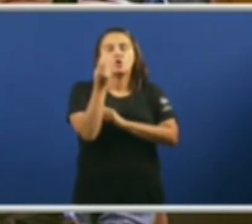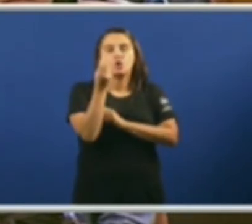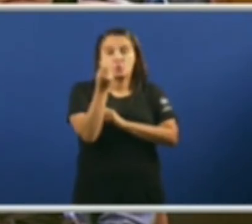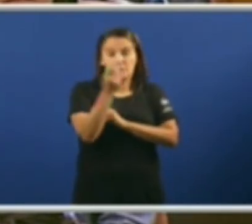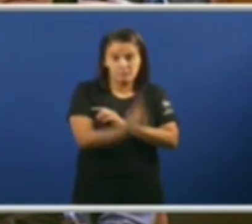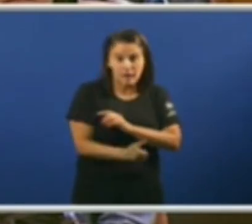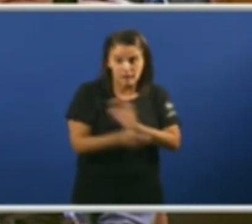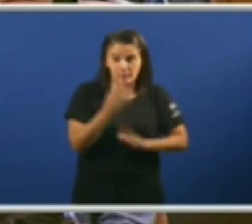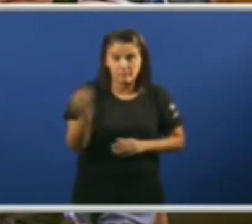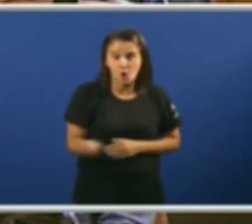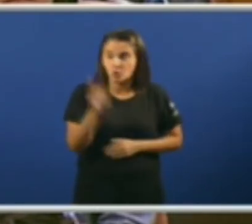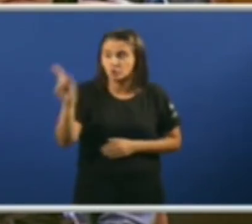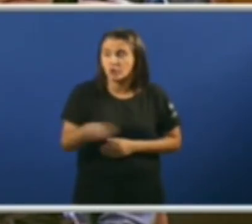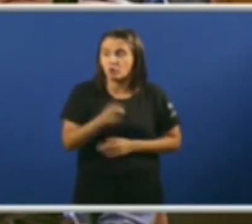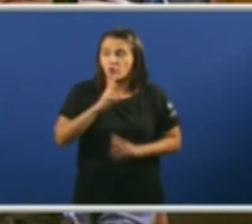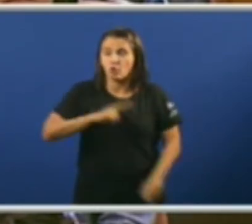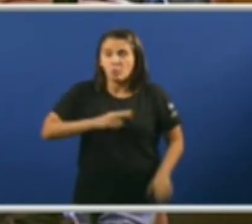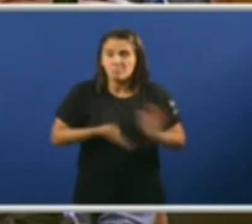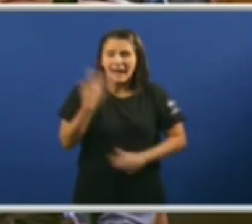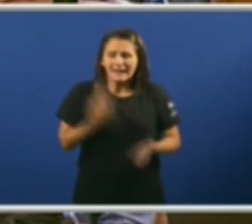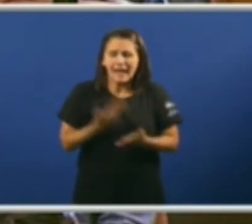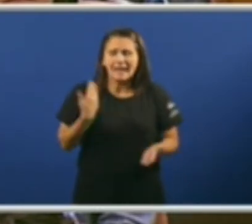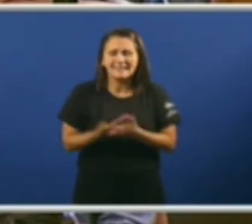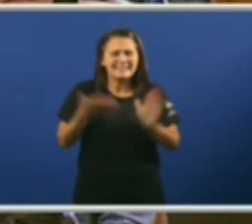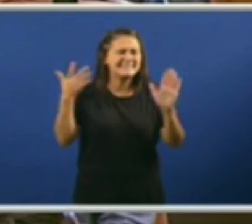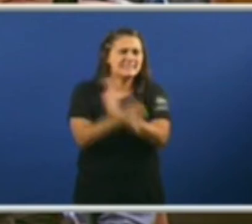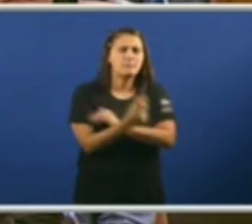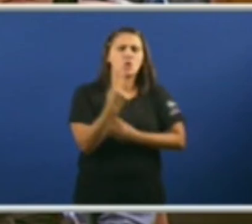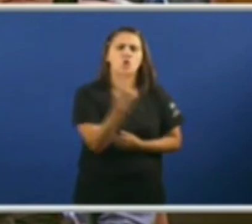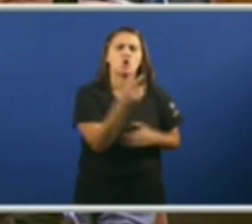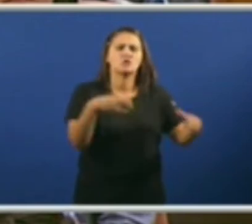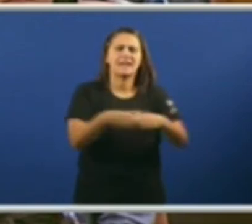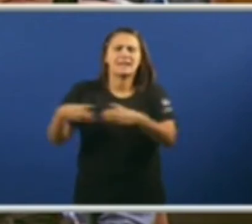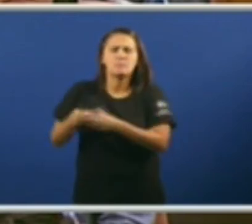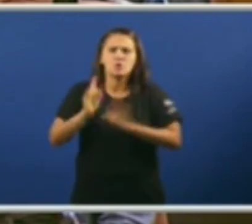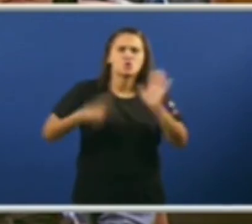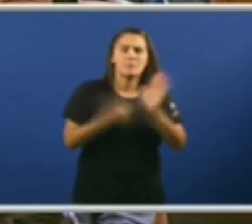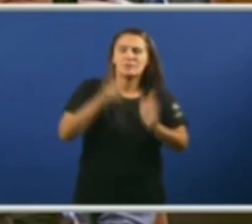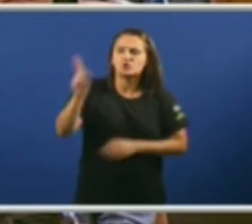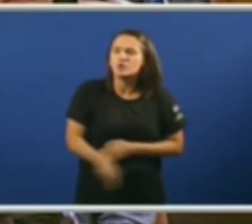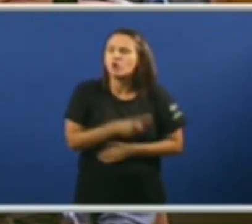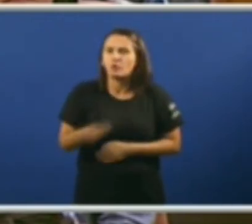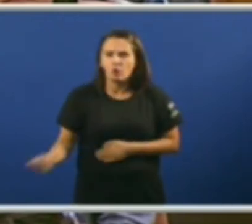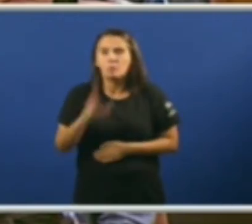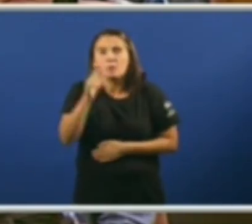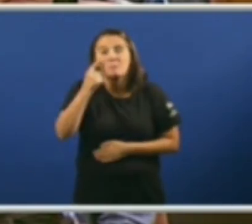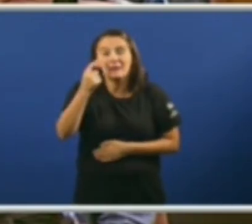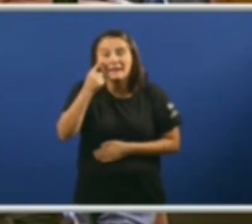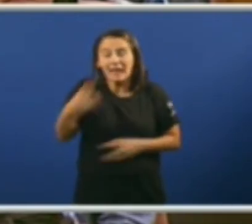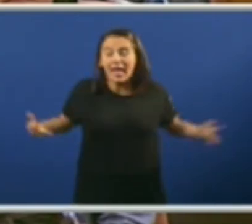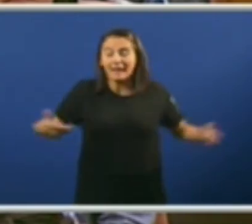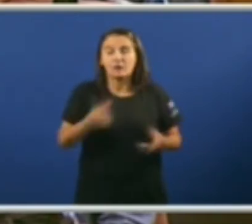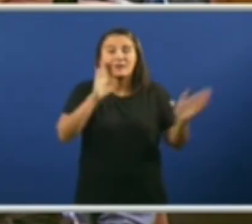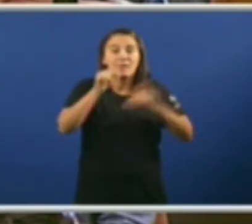en atención primaria, sí ou non? Vai a garantir que haxa sempre 2 equipos médicos completos, sí ou non? Porque, mire, o recorte en